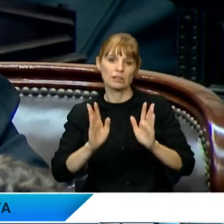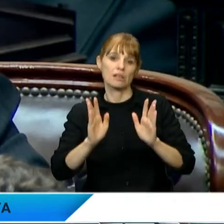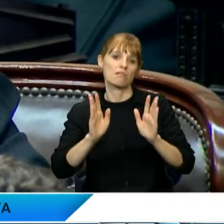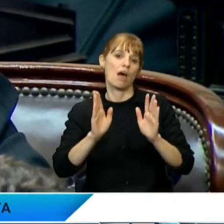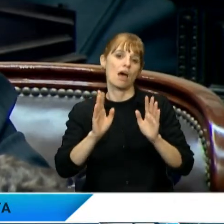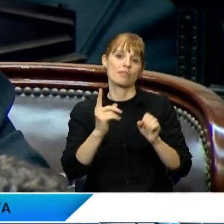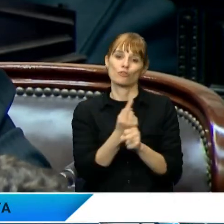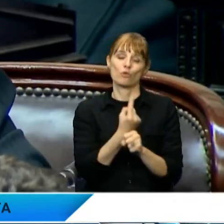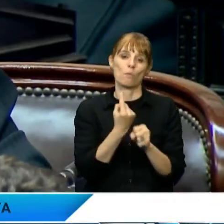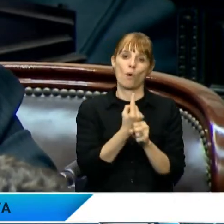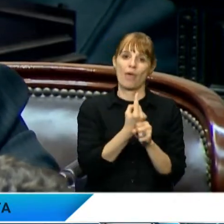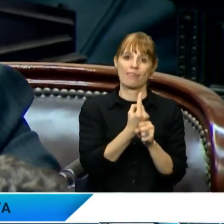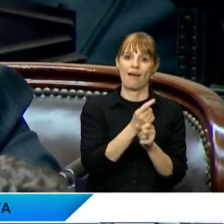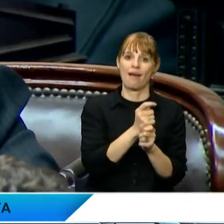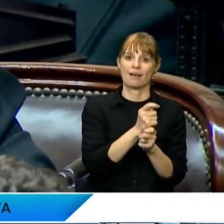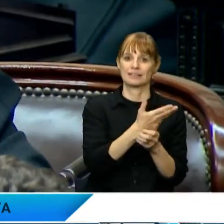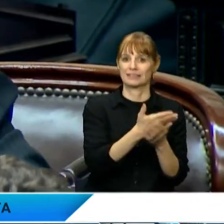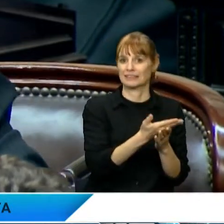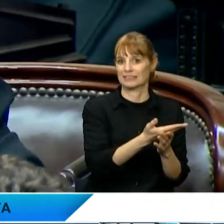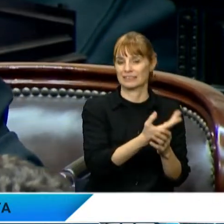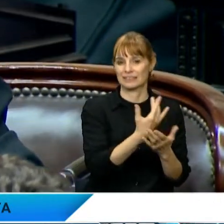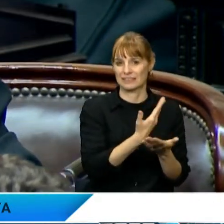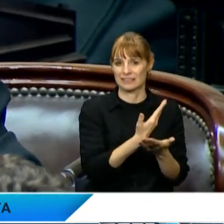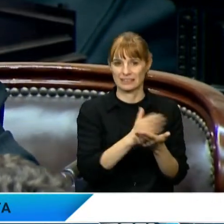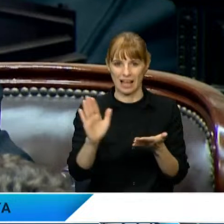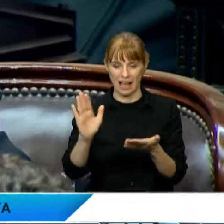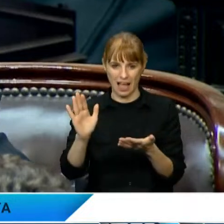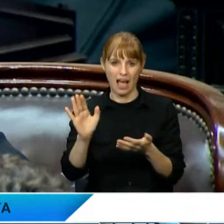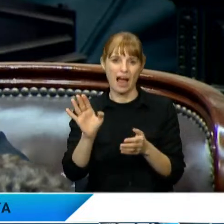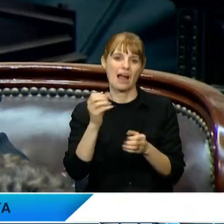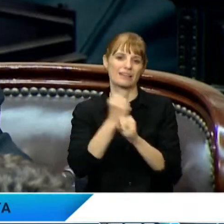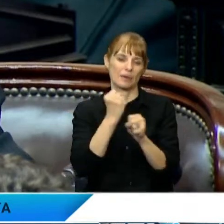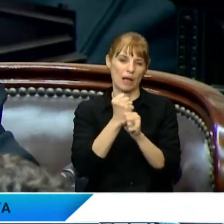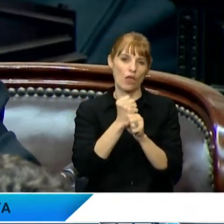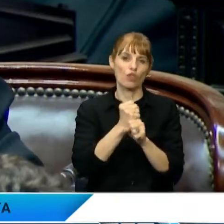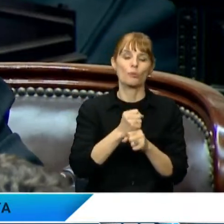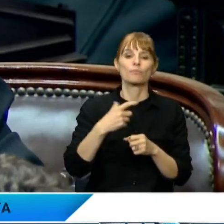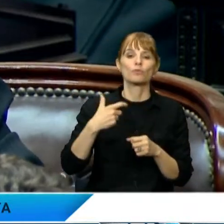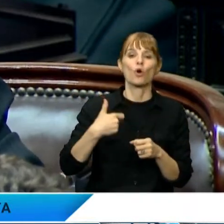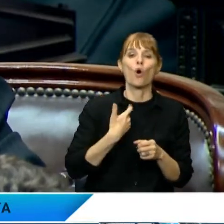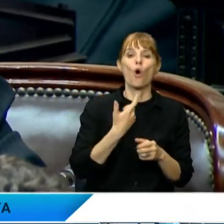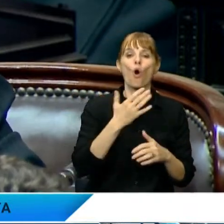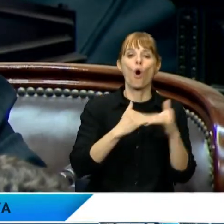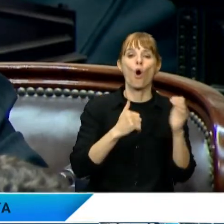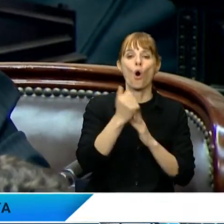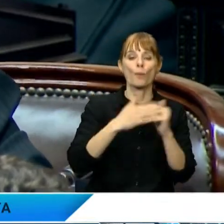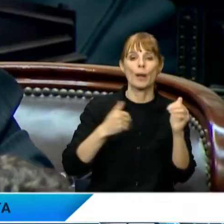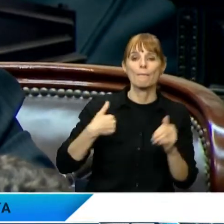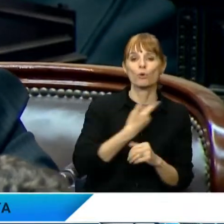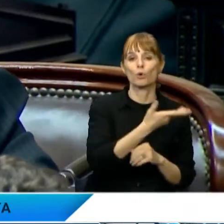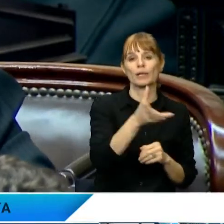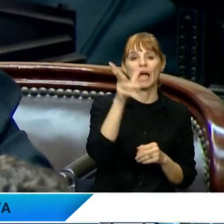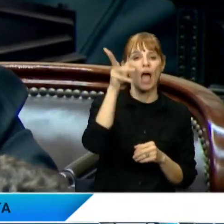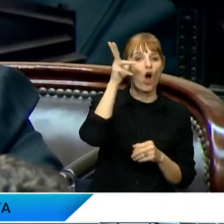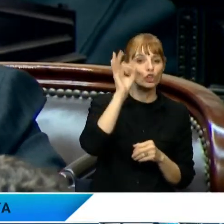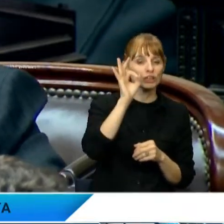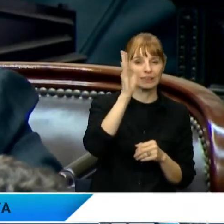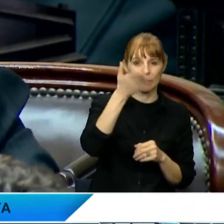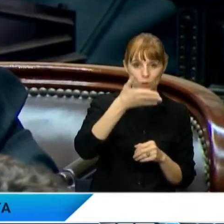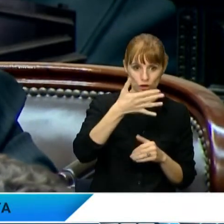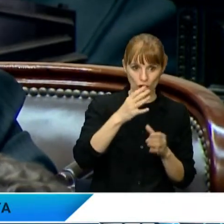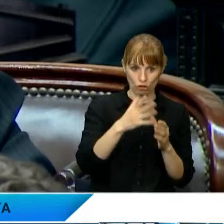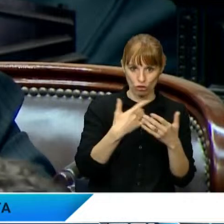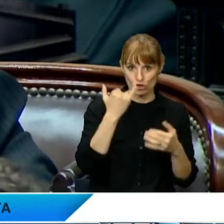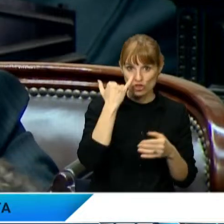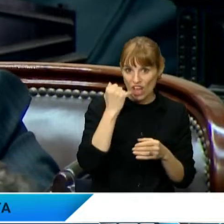al trabajador. Que las obras públicas que tengan un 80% de avance puedan ser terminadas o cuando